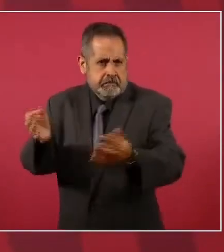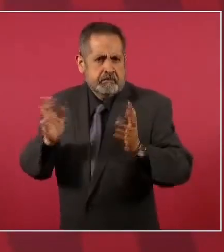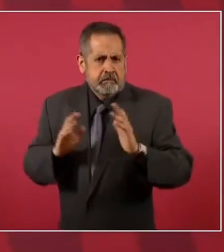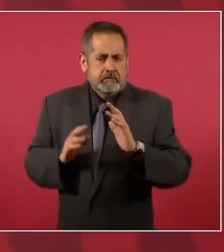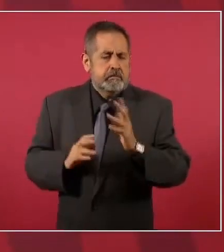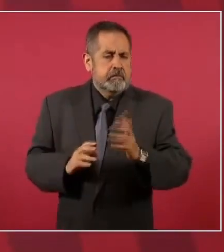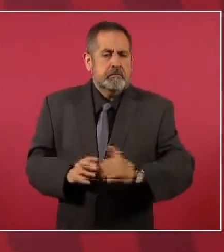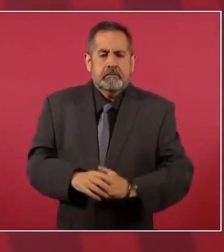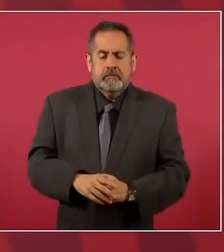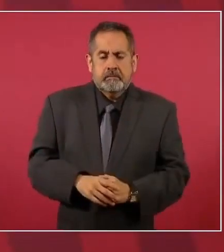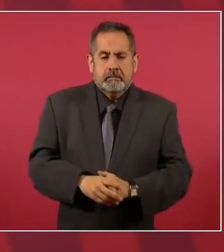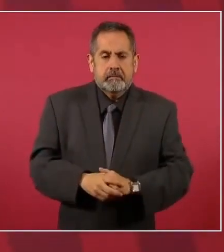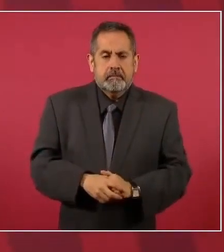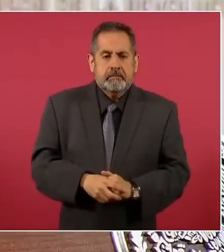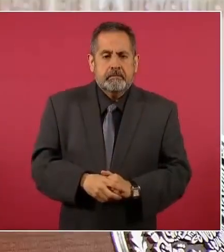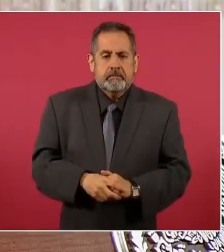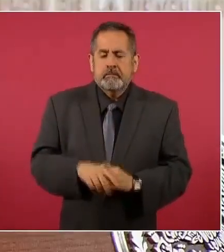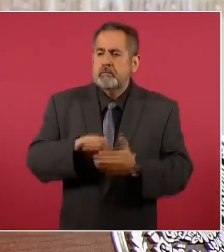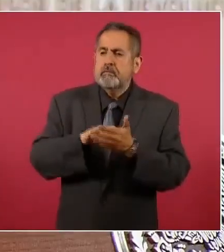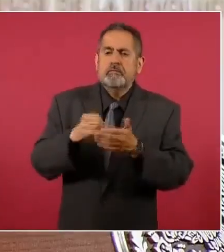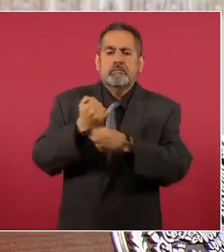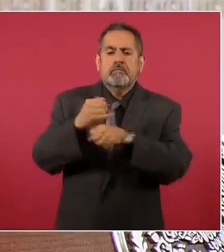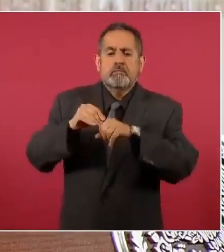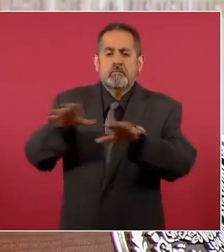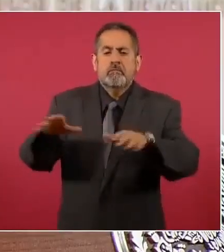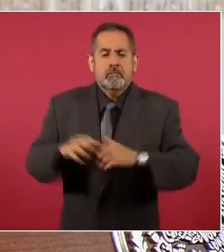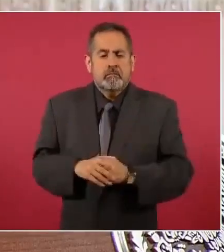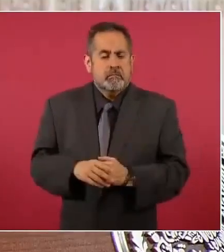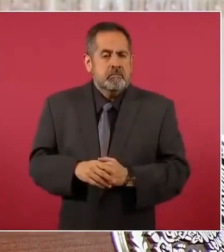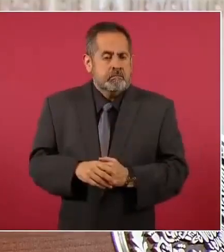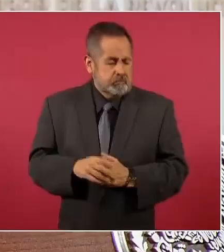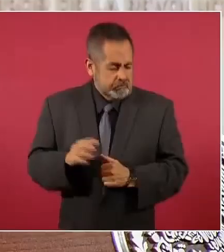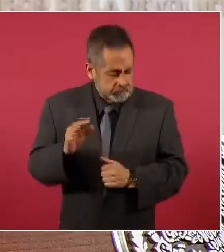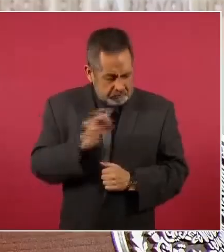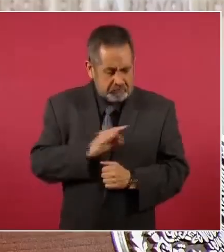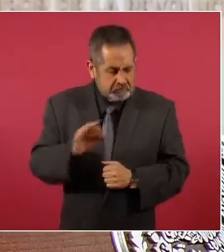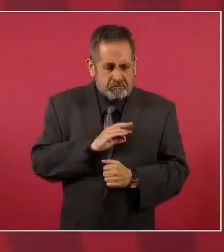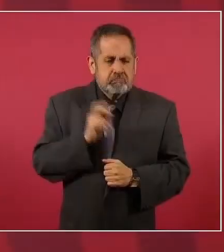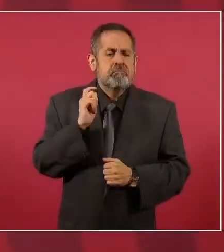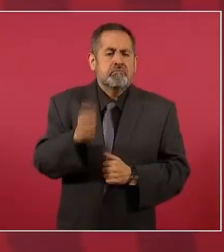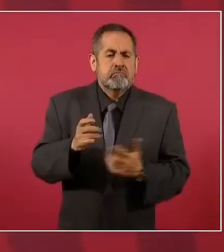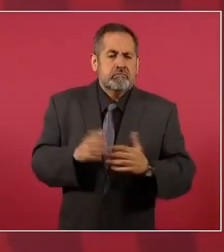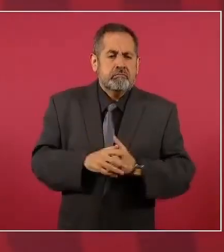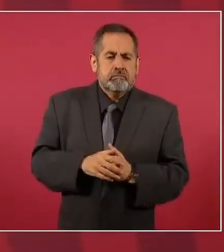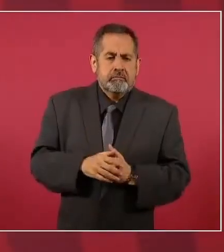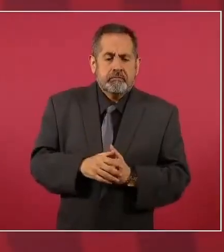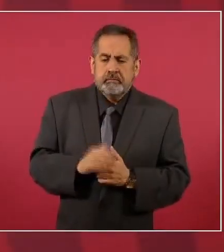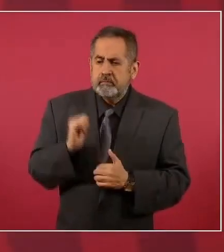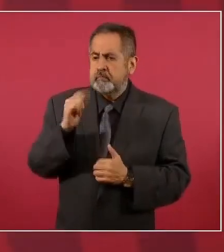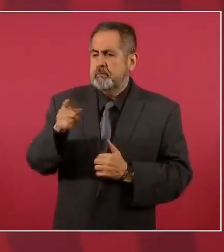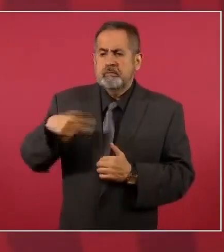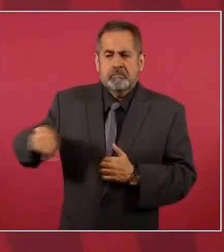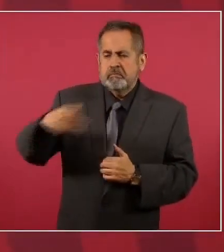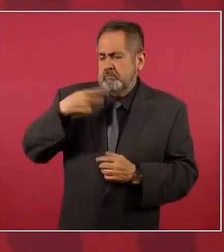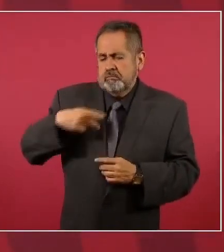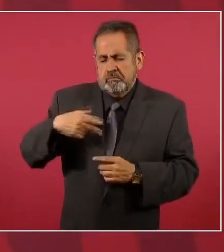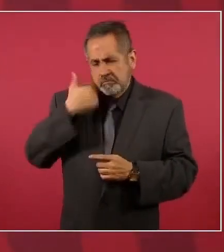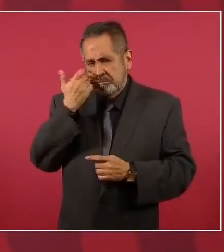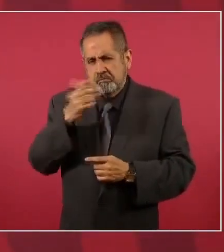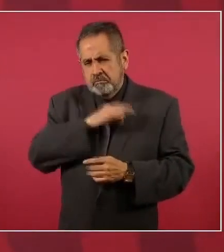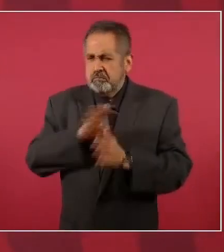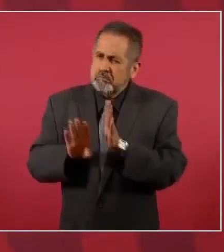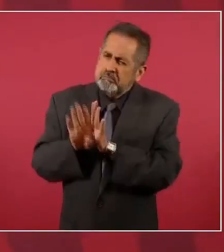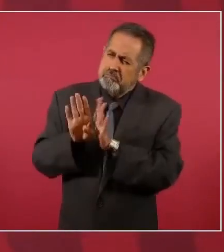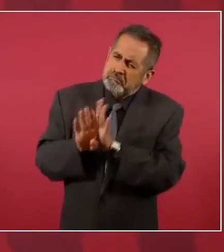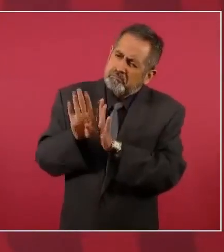Y por ejemplo, informar de que se puede superar cualquier persona y